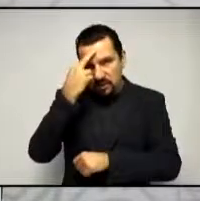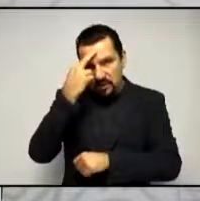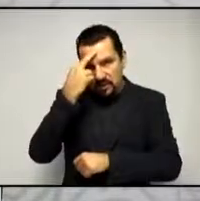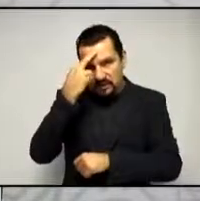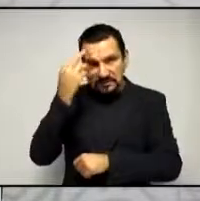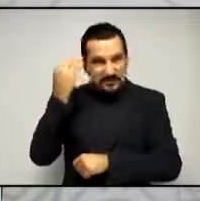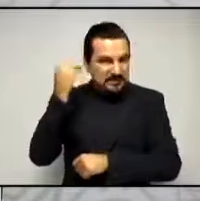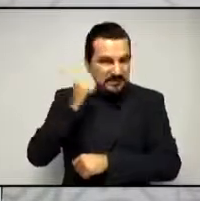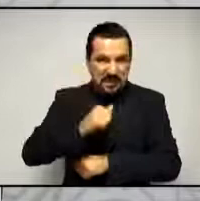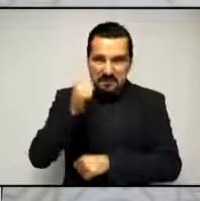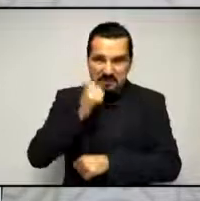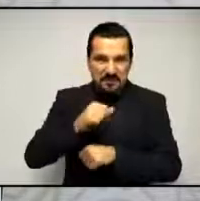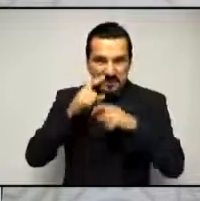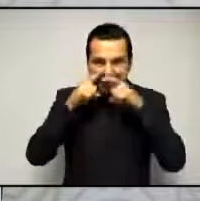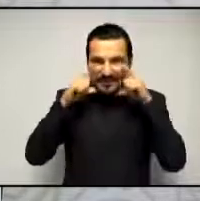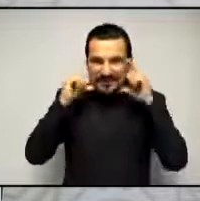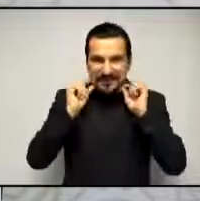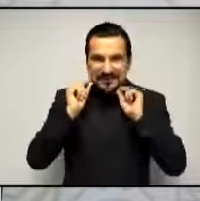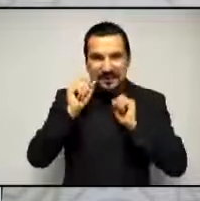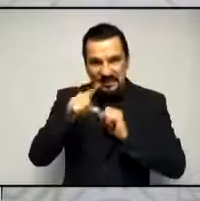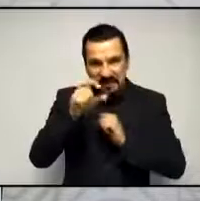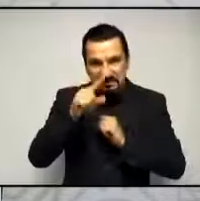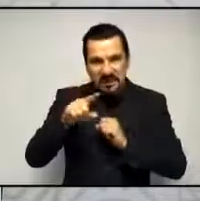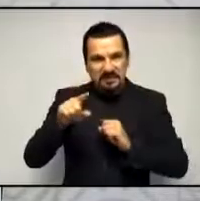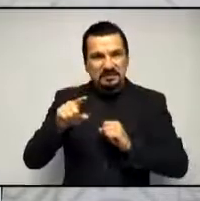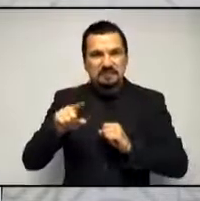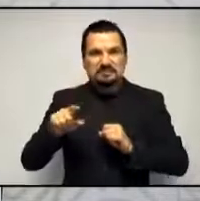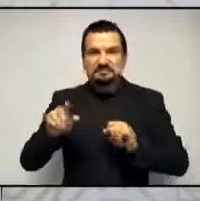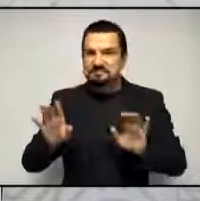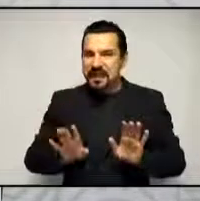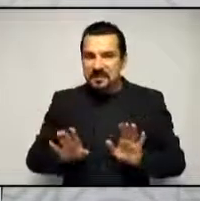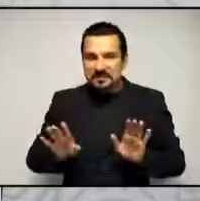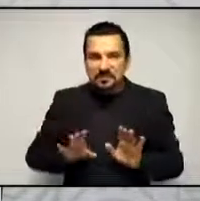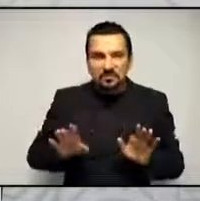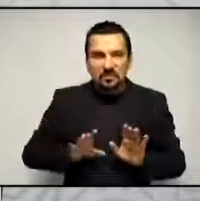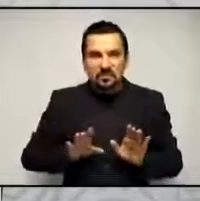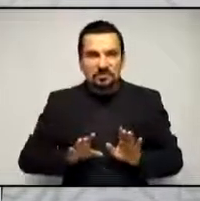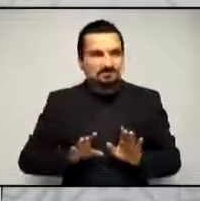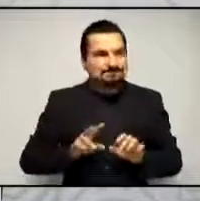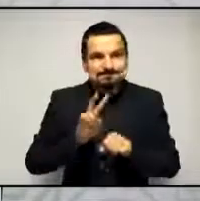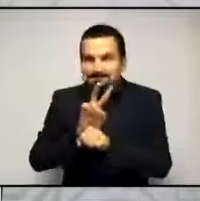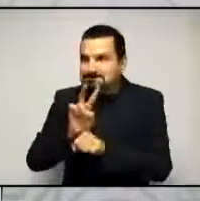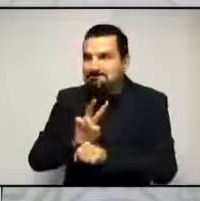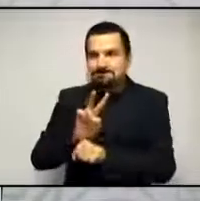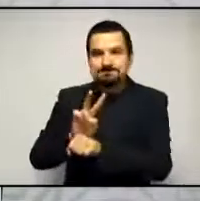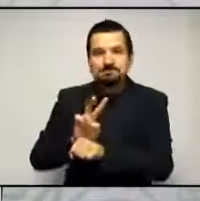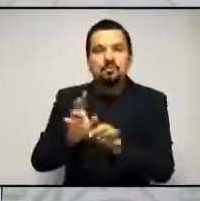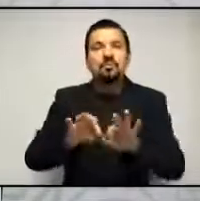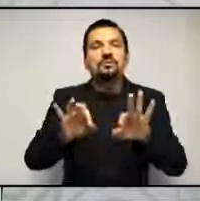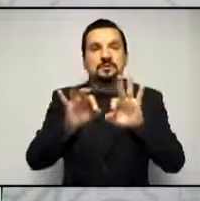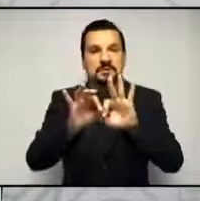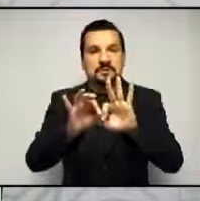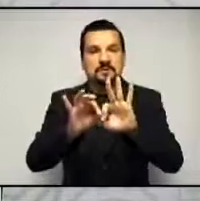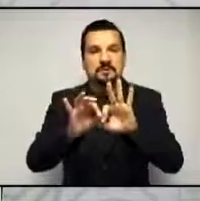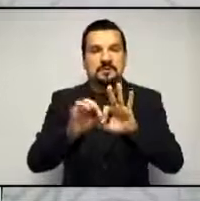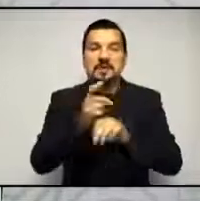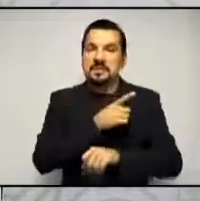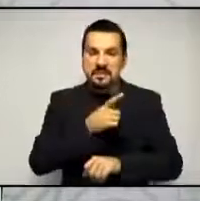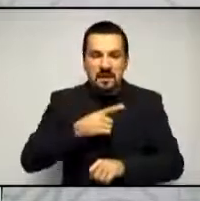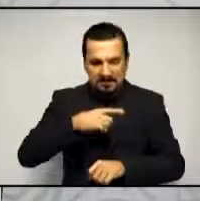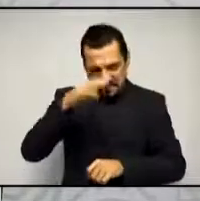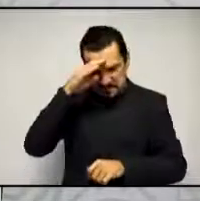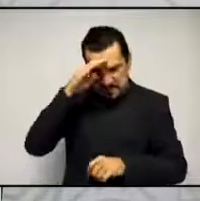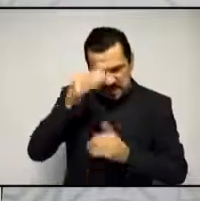el tiempo actitud preventiva y observen hay que asumir que todo aquel